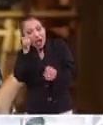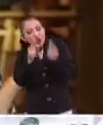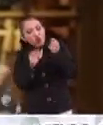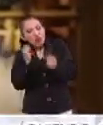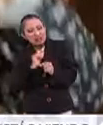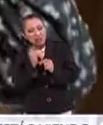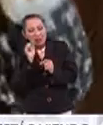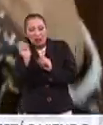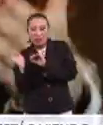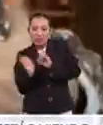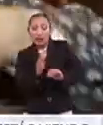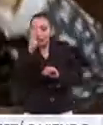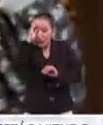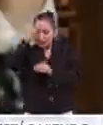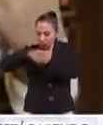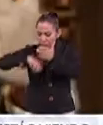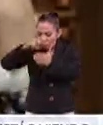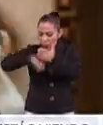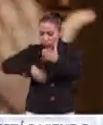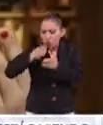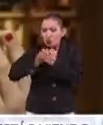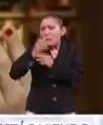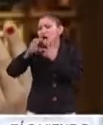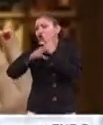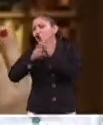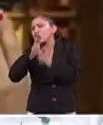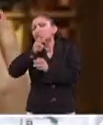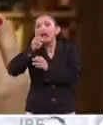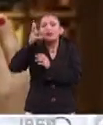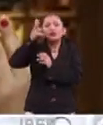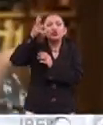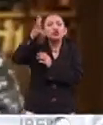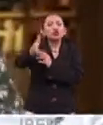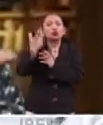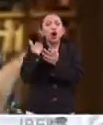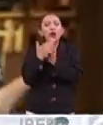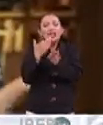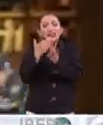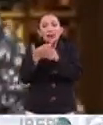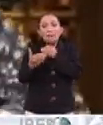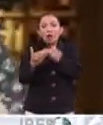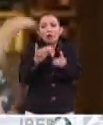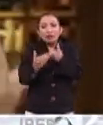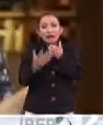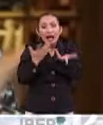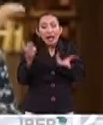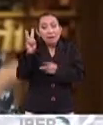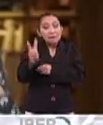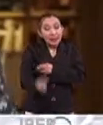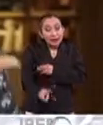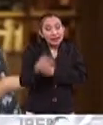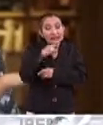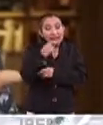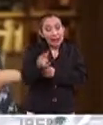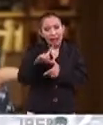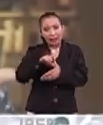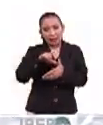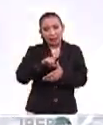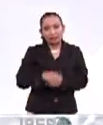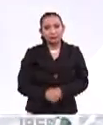mochilas del siglo 20 y repensarse nuevas preguntas nuevas respuestas al momento actual que vivimos a las realidades chilena y